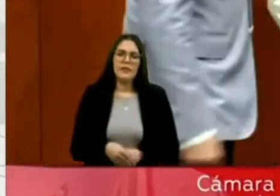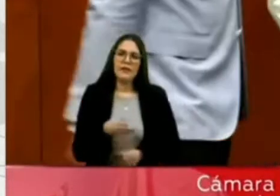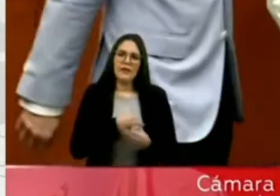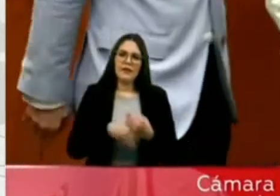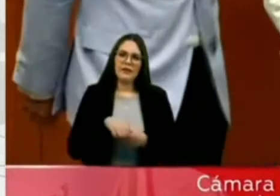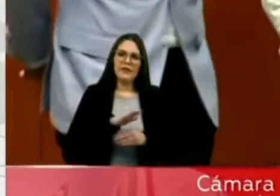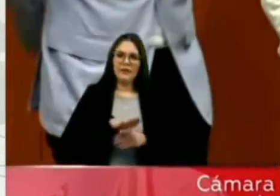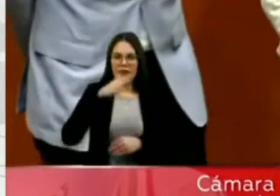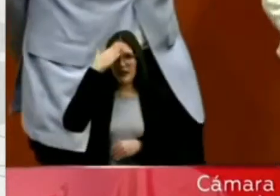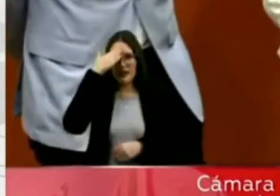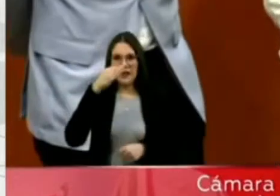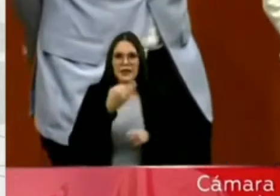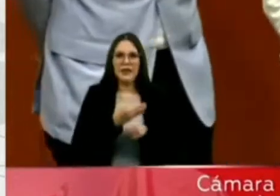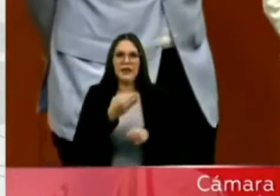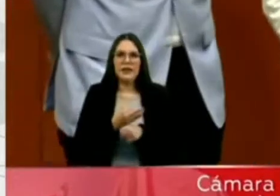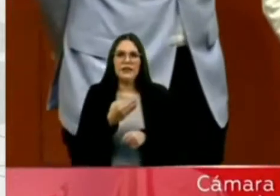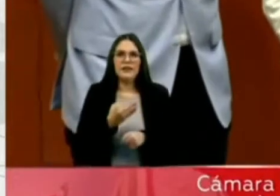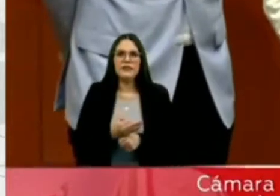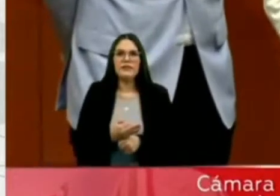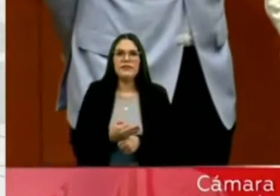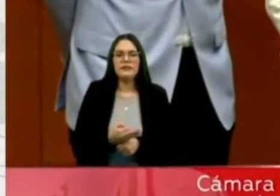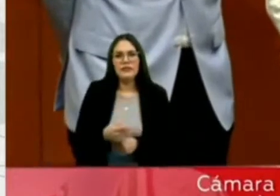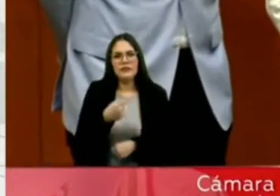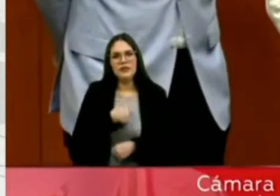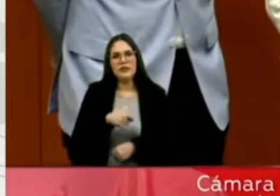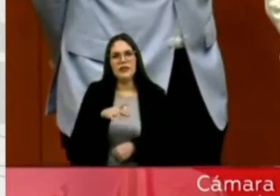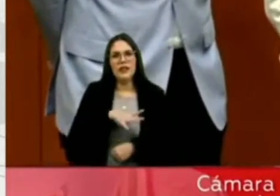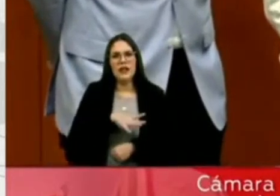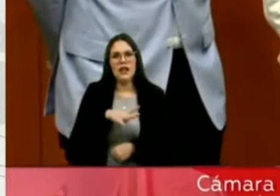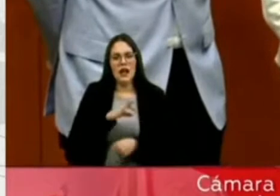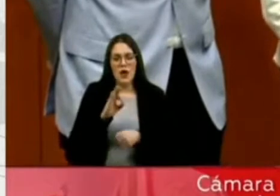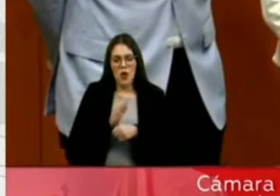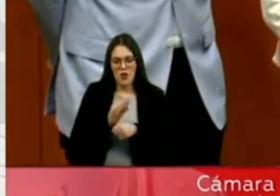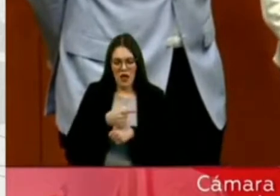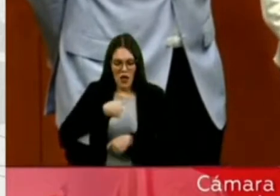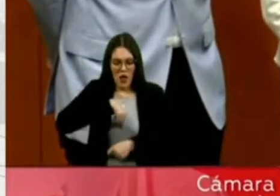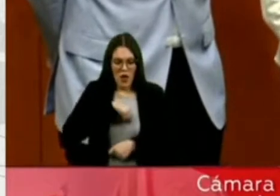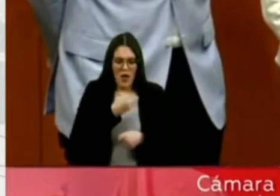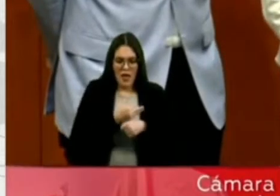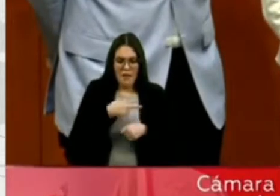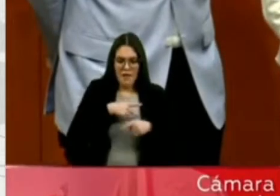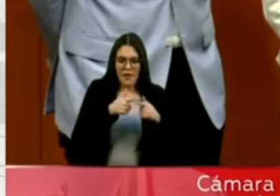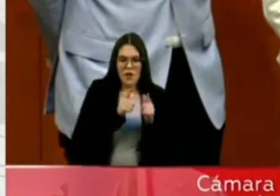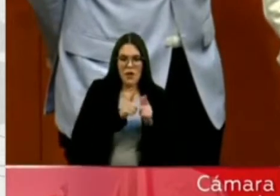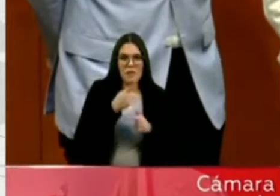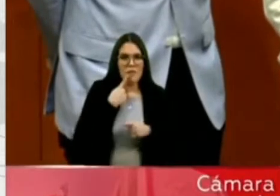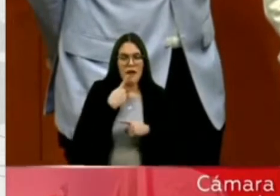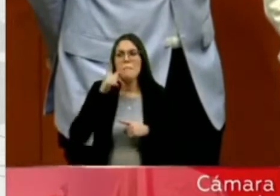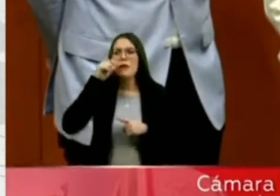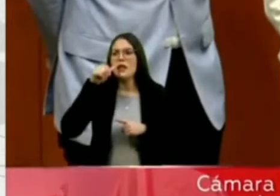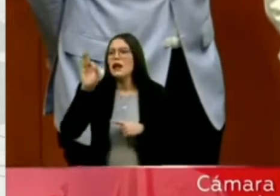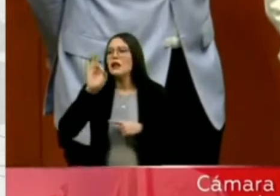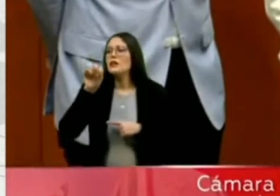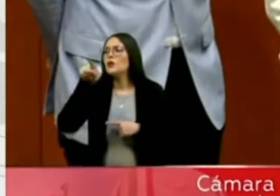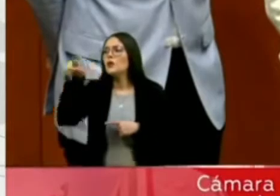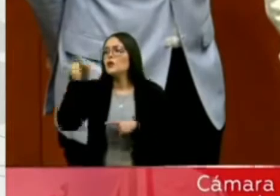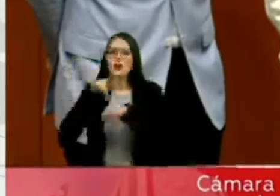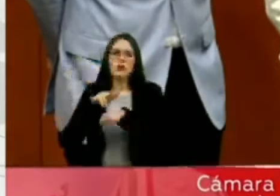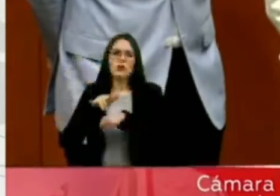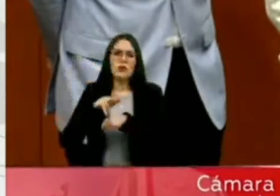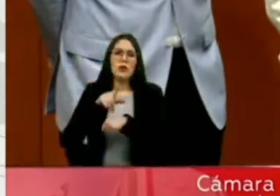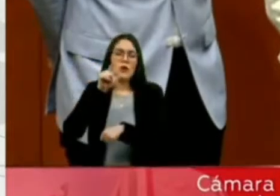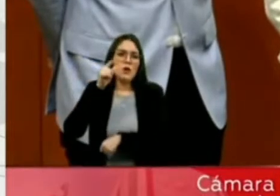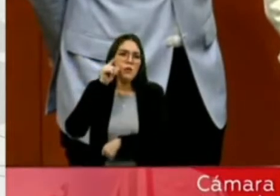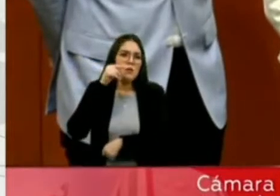hoy es uno de nosotros, mañana se puede ser uno de ustedes y ahí vamos a estar con ustedes,